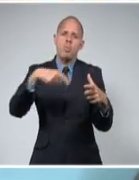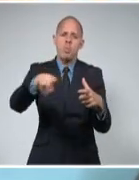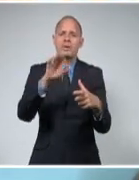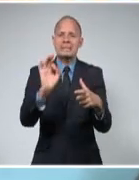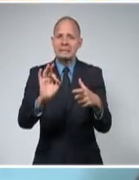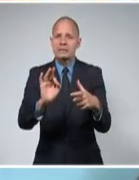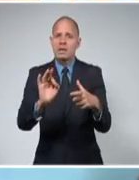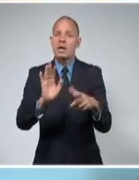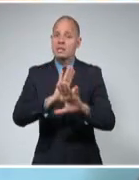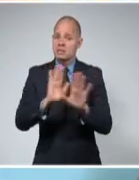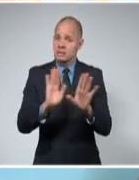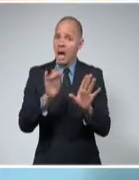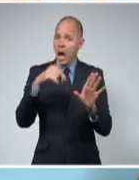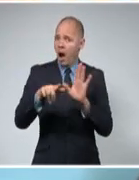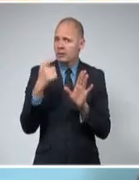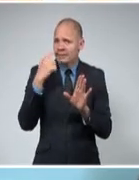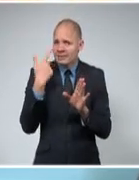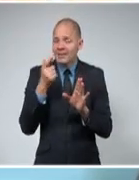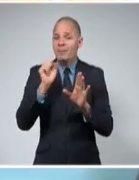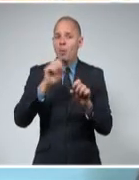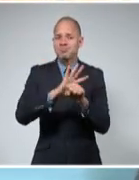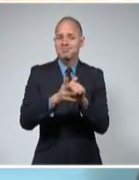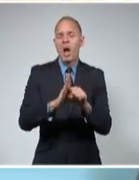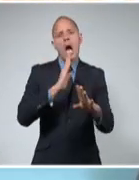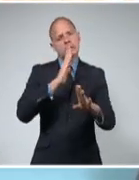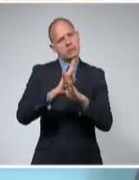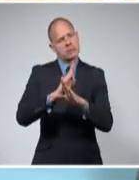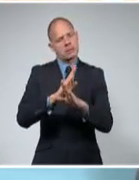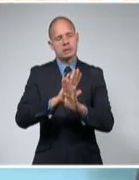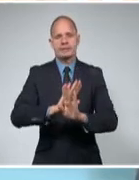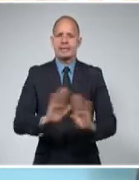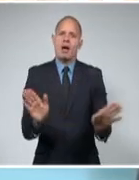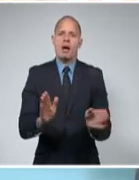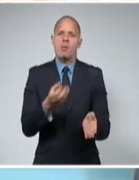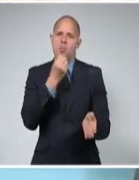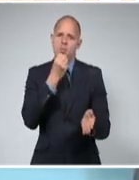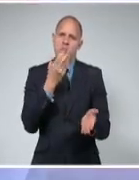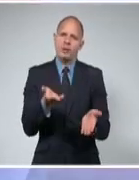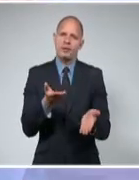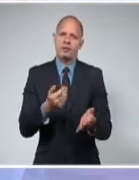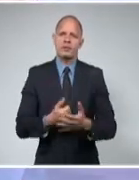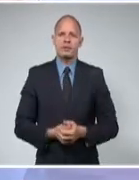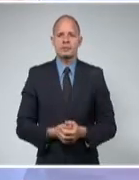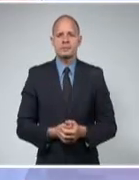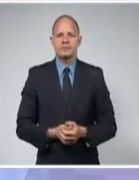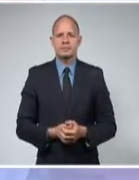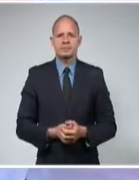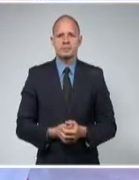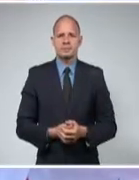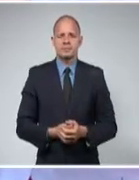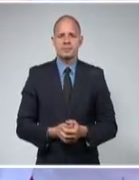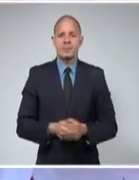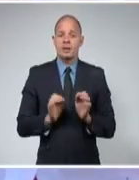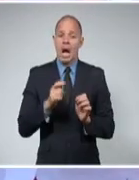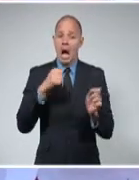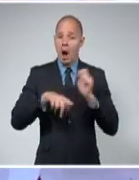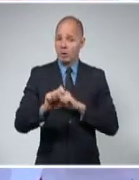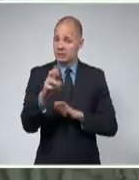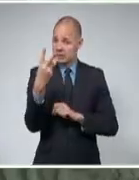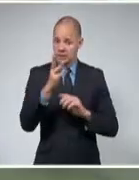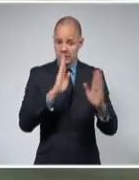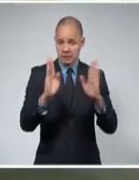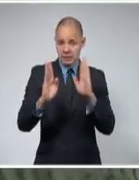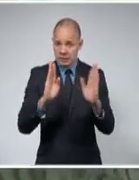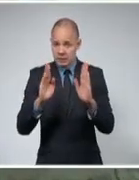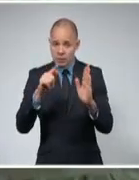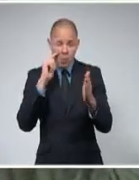esto, una detención ya o gran parte de la detención de la COVID-19. Esta tercera fase del ensayo vacunal